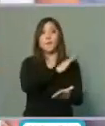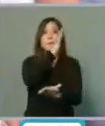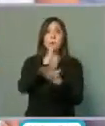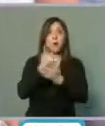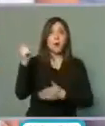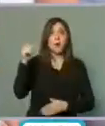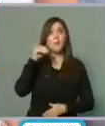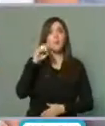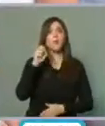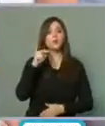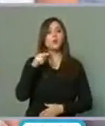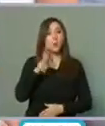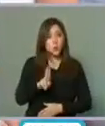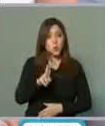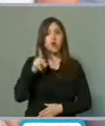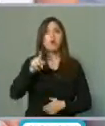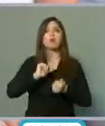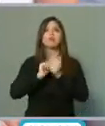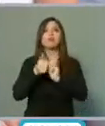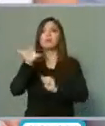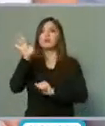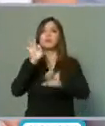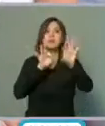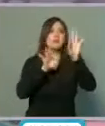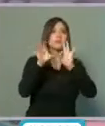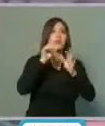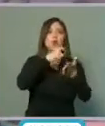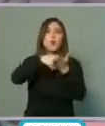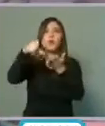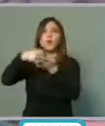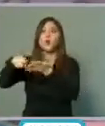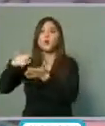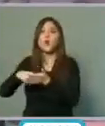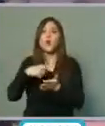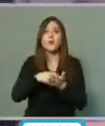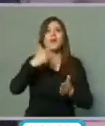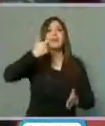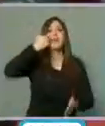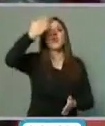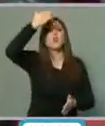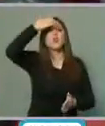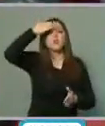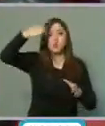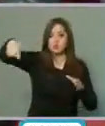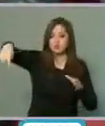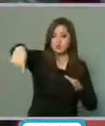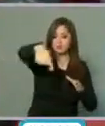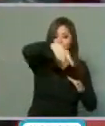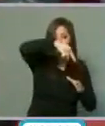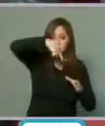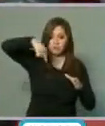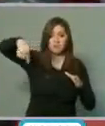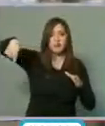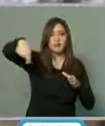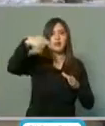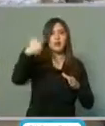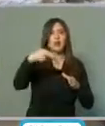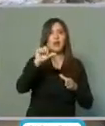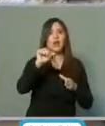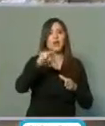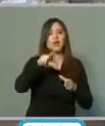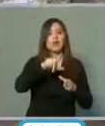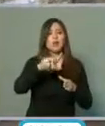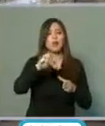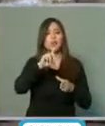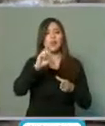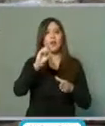muchos compran estos tours para conocer al famoso Anillo de Oro. La verdad es que está maravilloso,